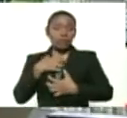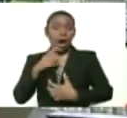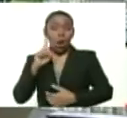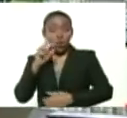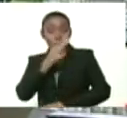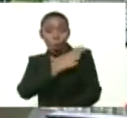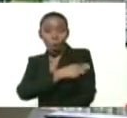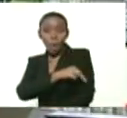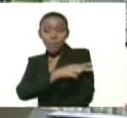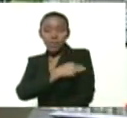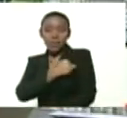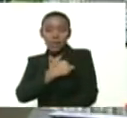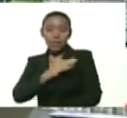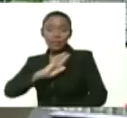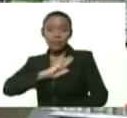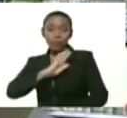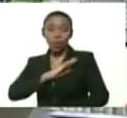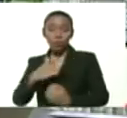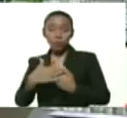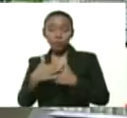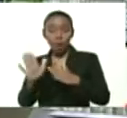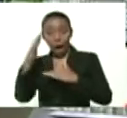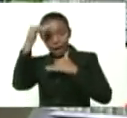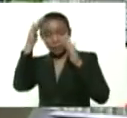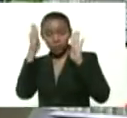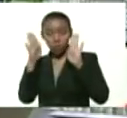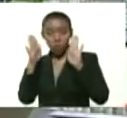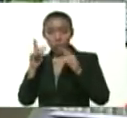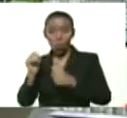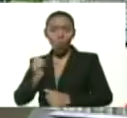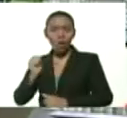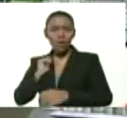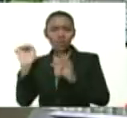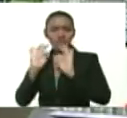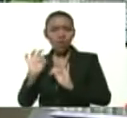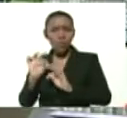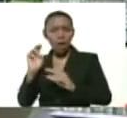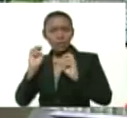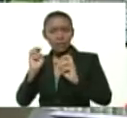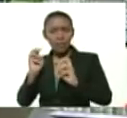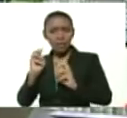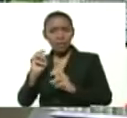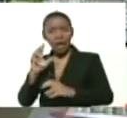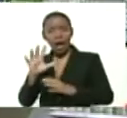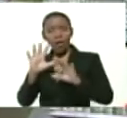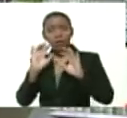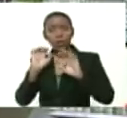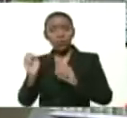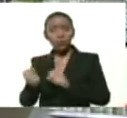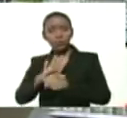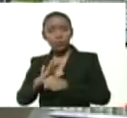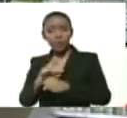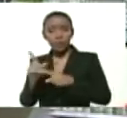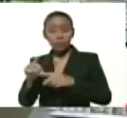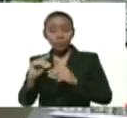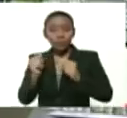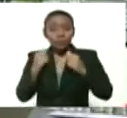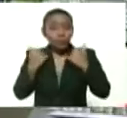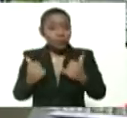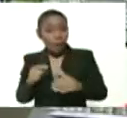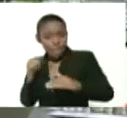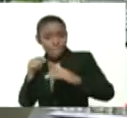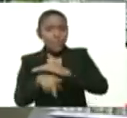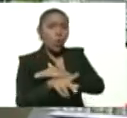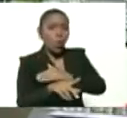hospitales que tenemos dispuestos para atender cualquier tipo de caso de infección por COVID-19 e inmediatamente fue